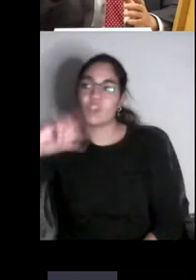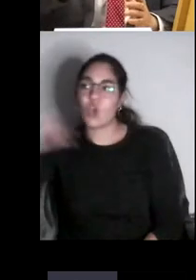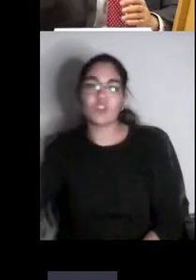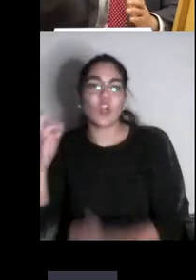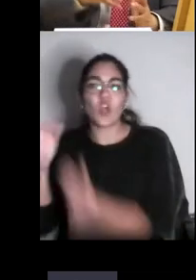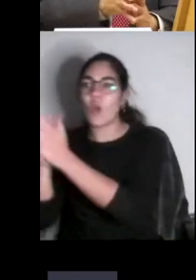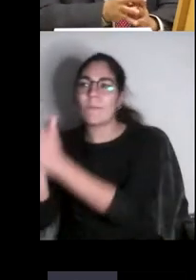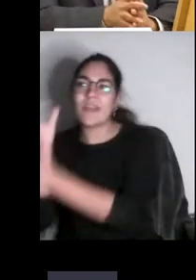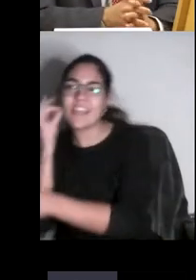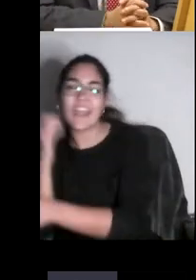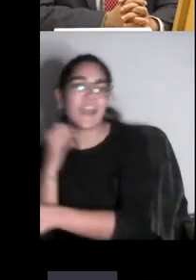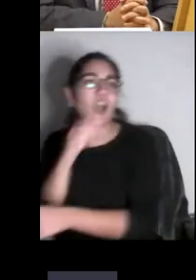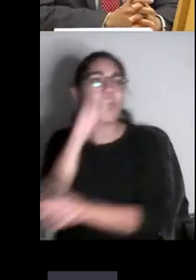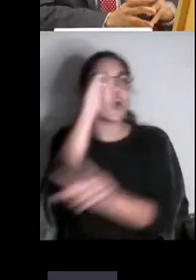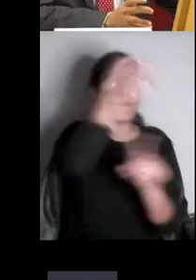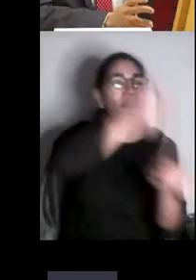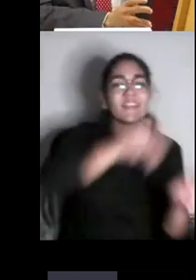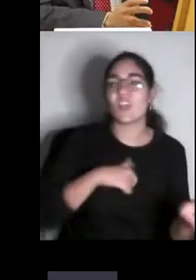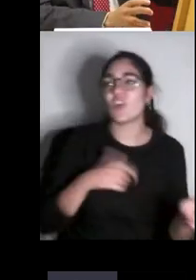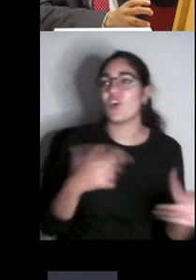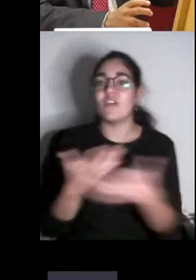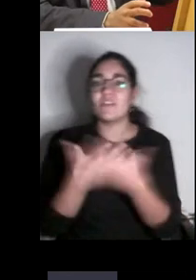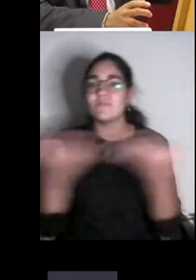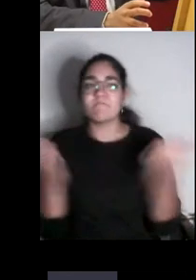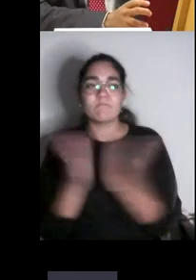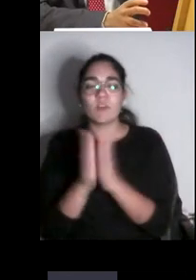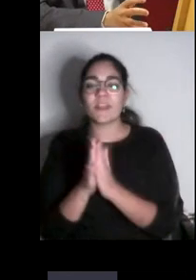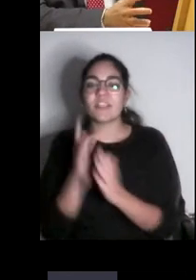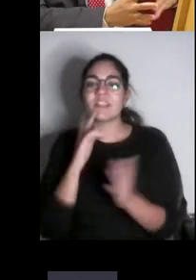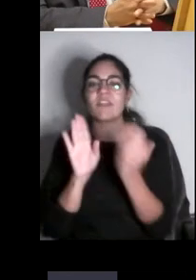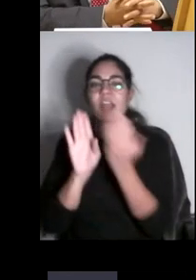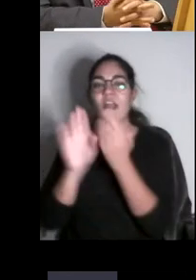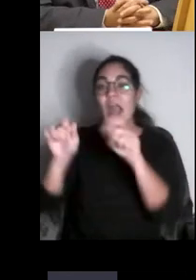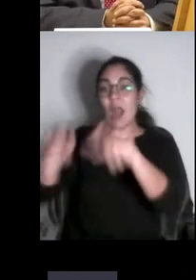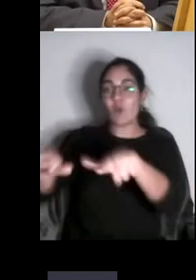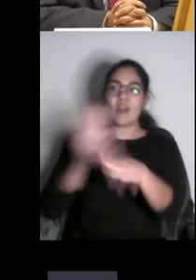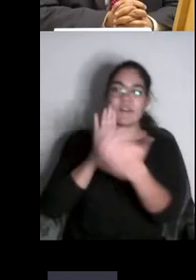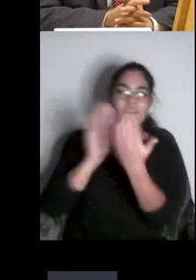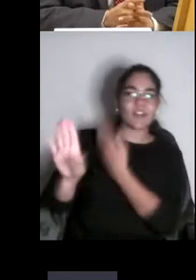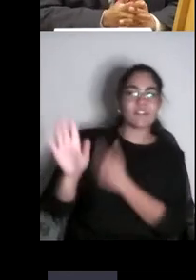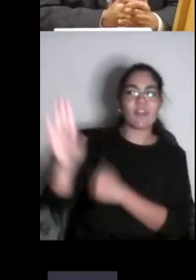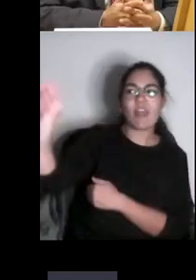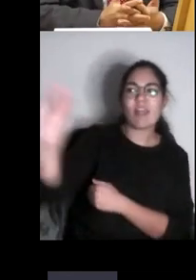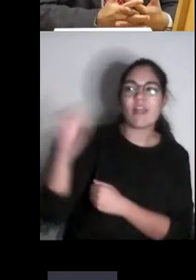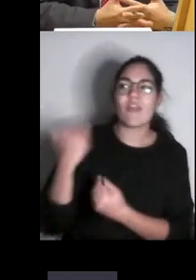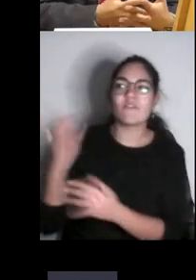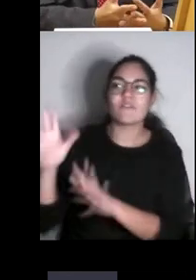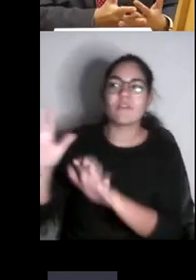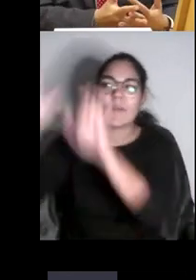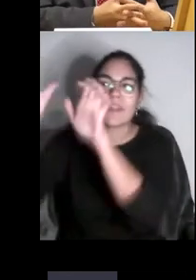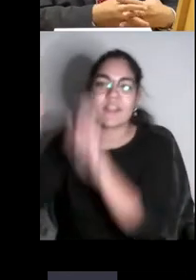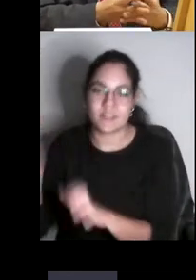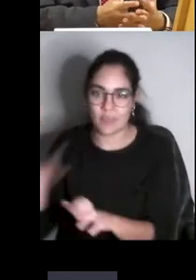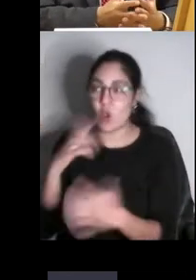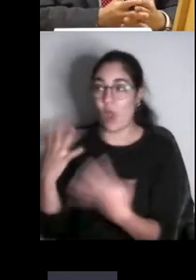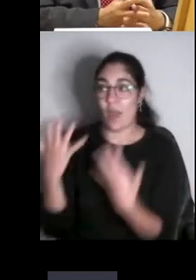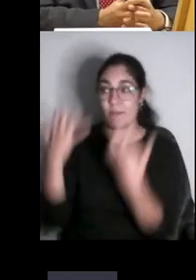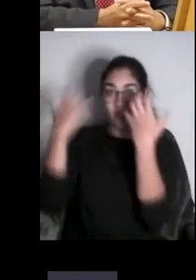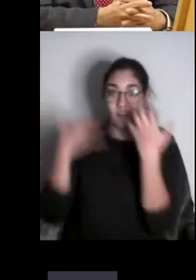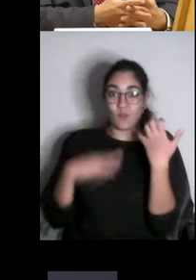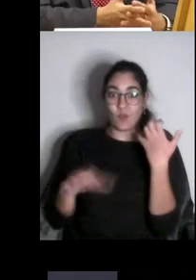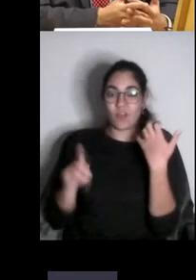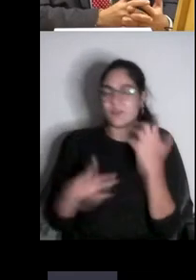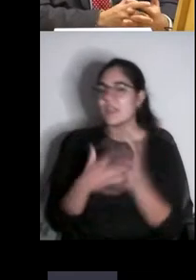de esa profesora, de ese profesor que está en el aula de enfrente, en el aula de al lado, y que probablemente tiene unas prácticas,